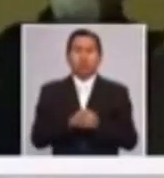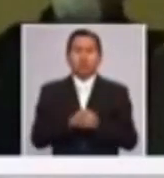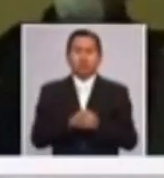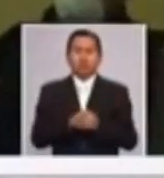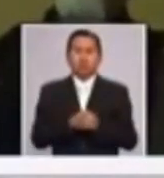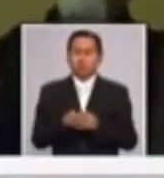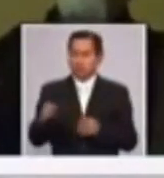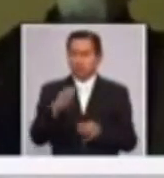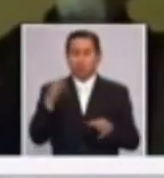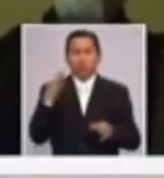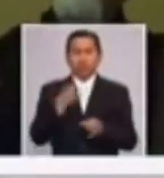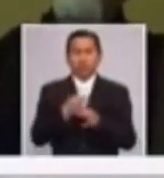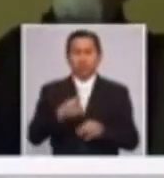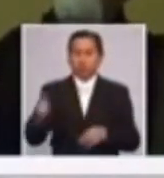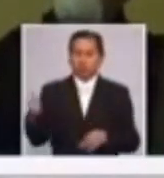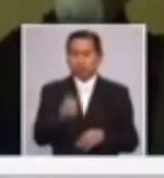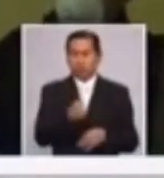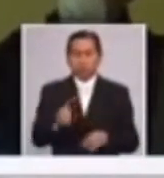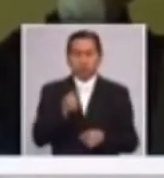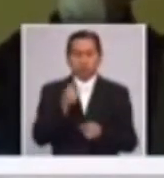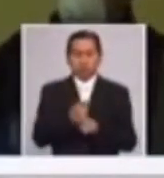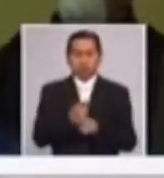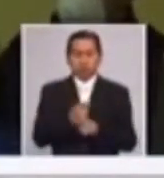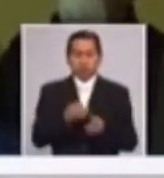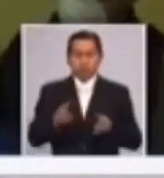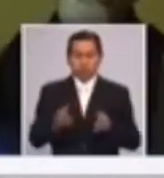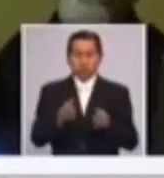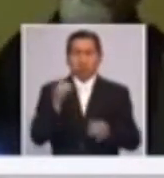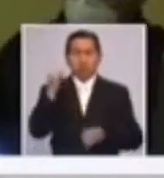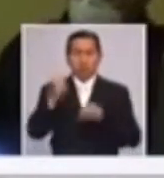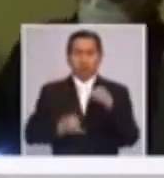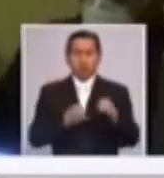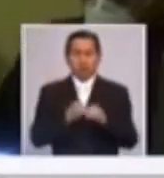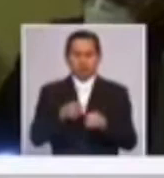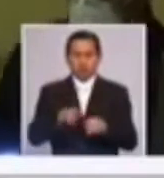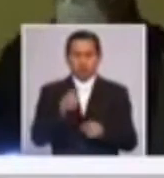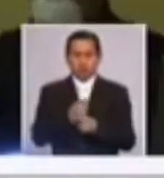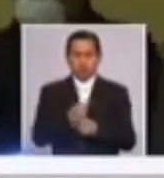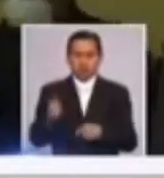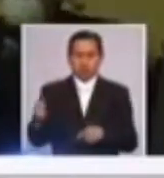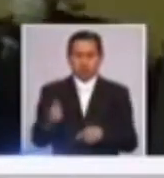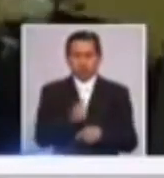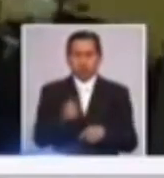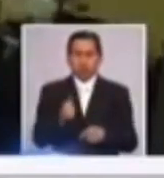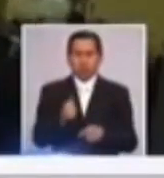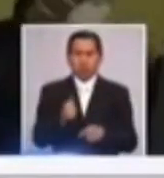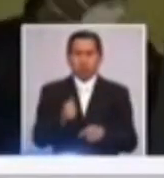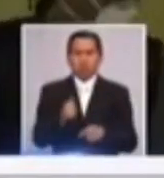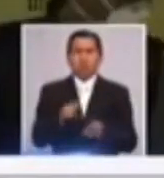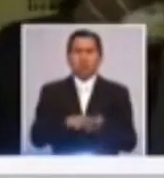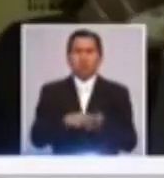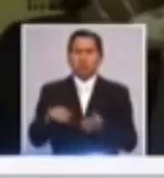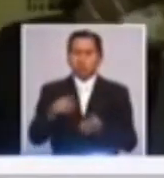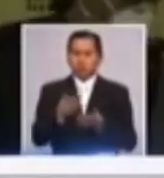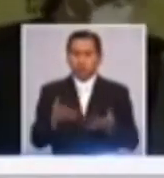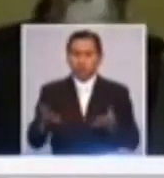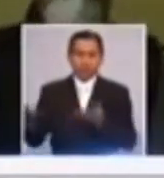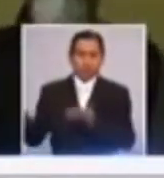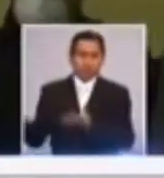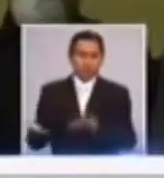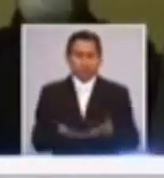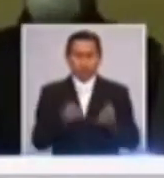las flotas por la carretera internacional de transporte de mercaderías